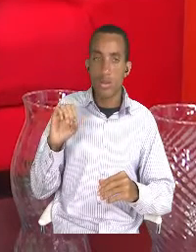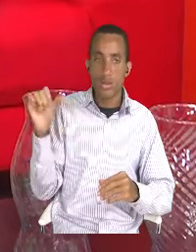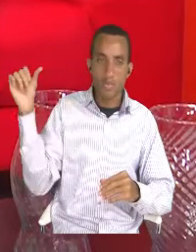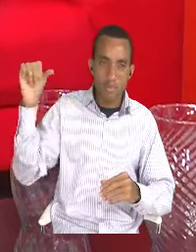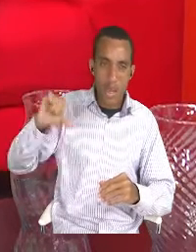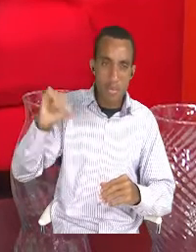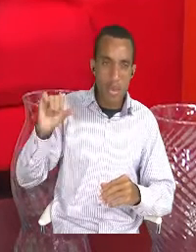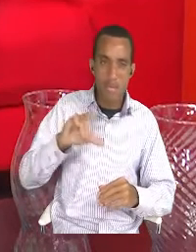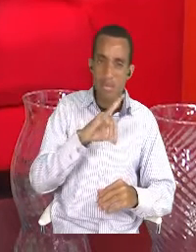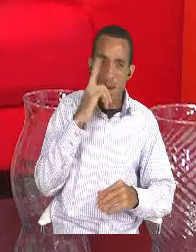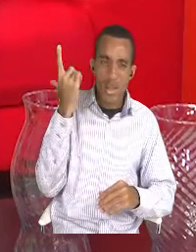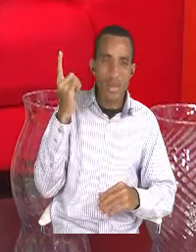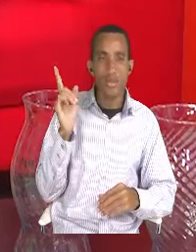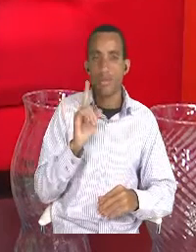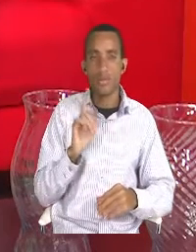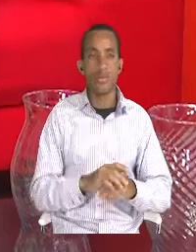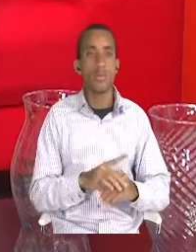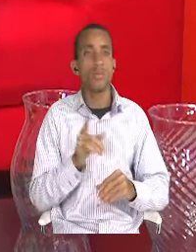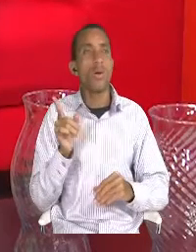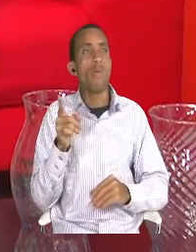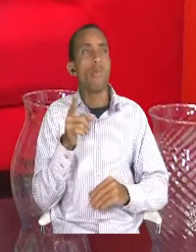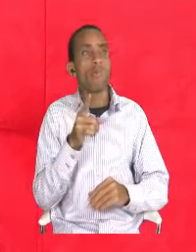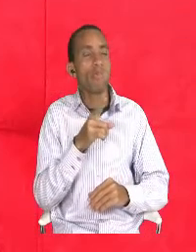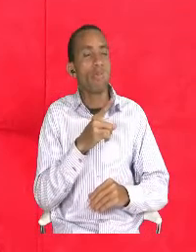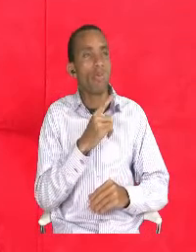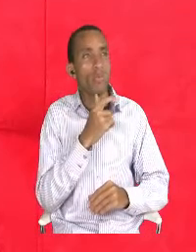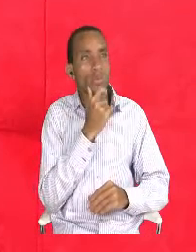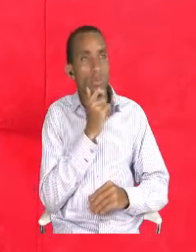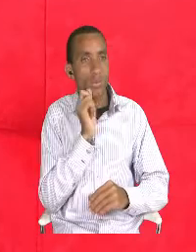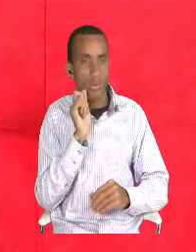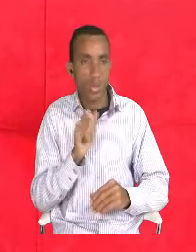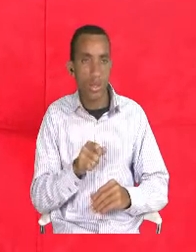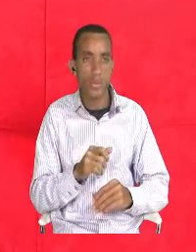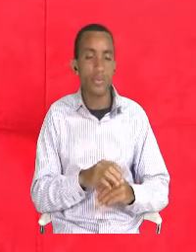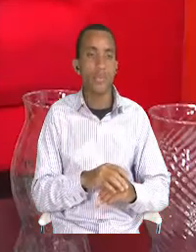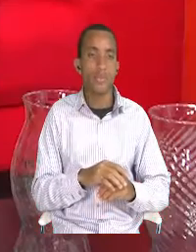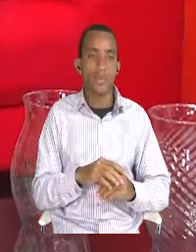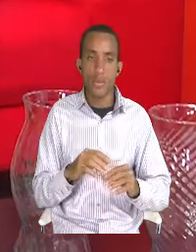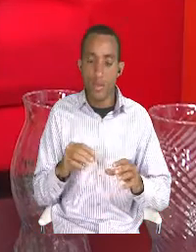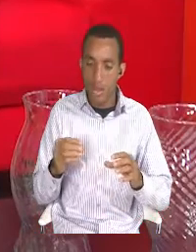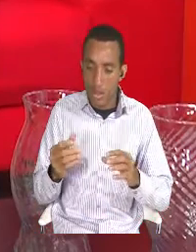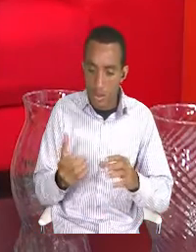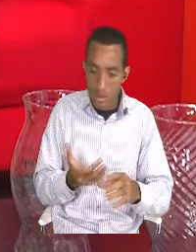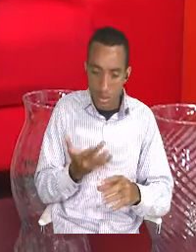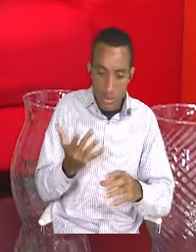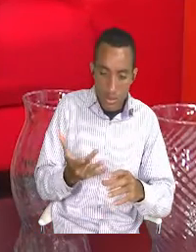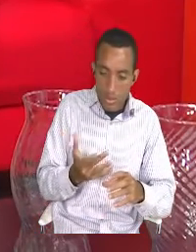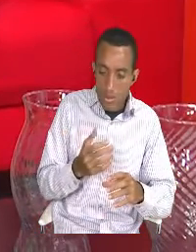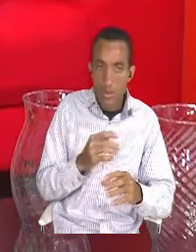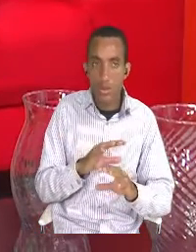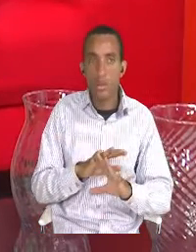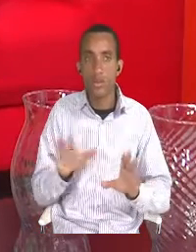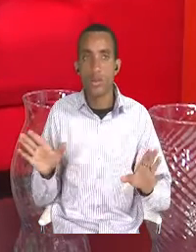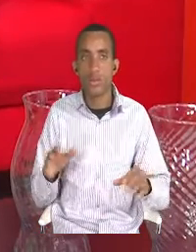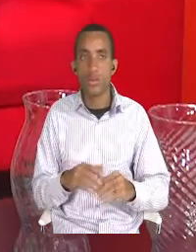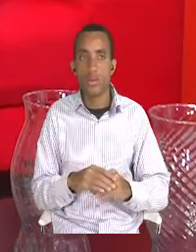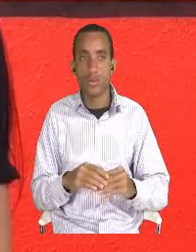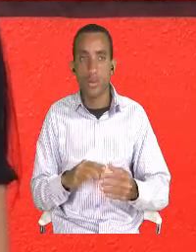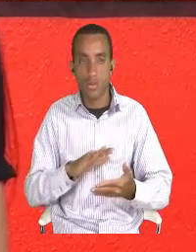encontrar mil maneras de comer sin cohibirte. Tú te puedes comer unas papas fritas horneadas o unos patacones horneados y quedan